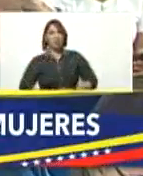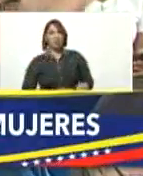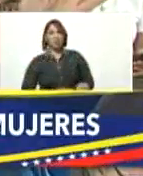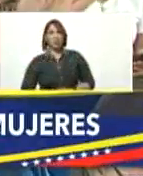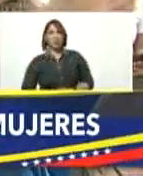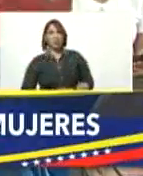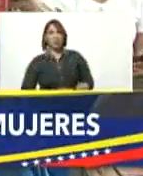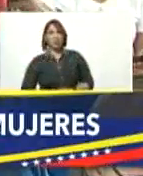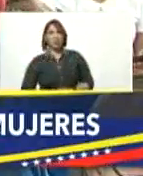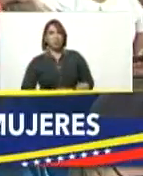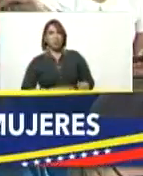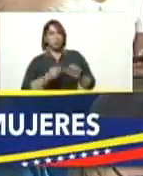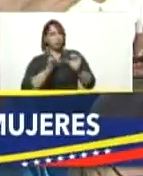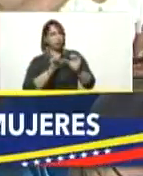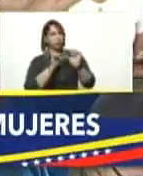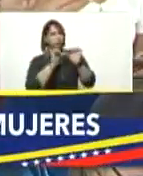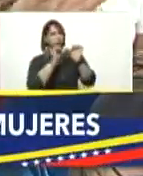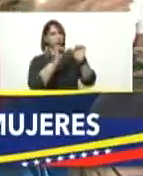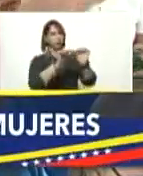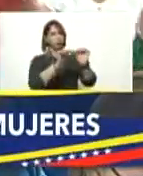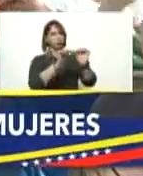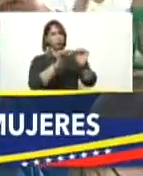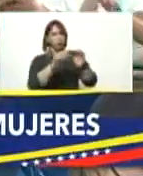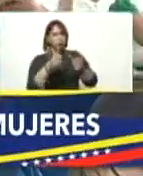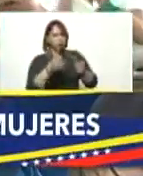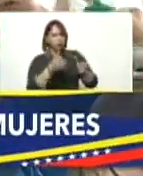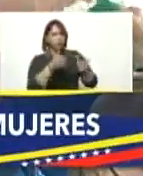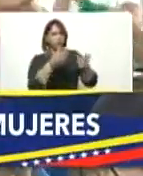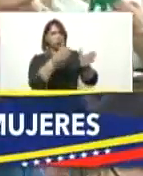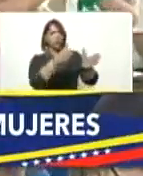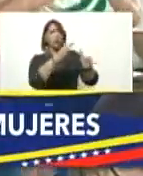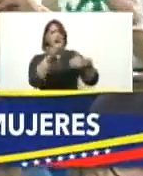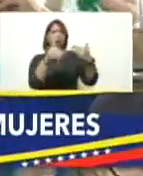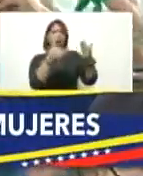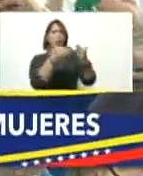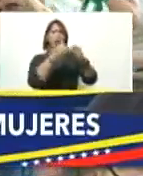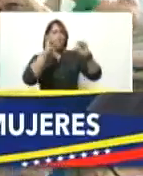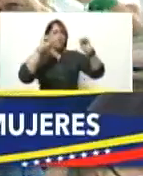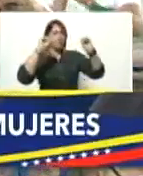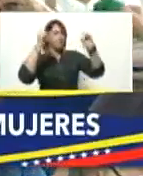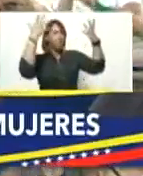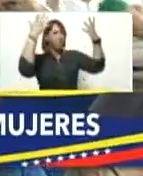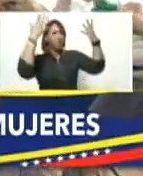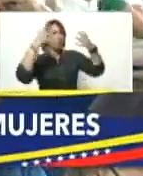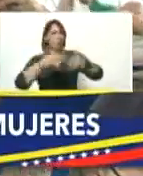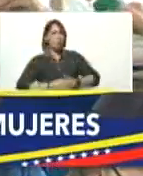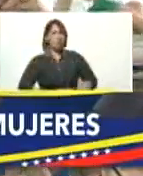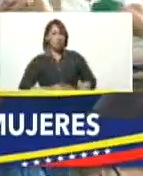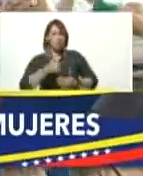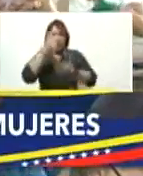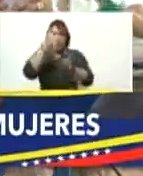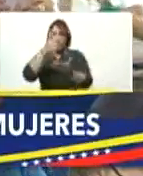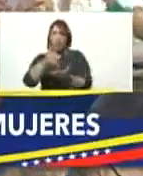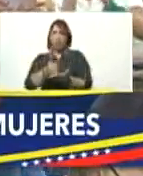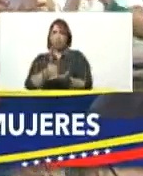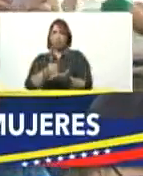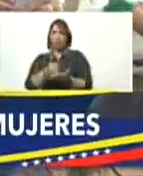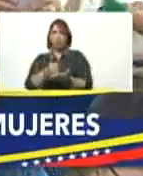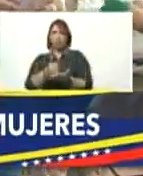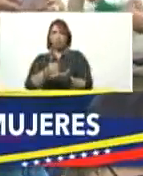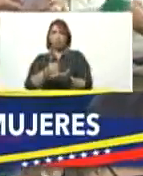lo siga guiando hacia el triunfo. Amén.